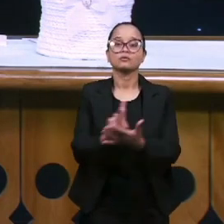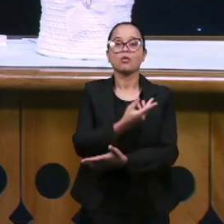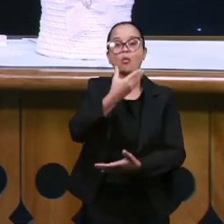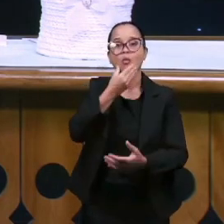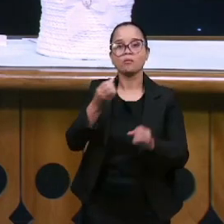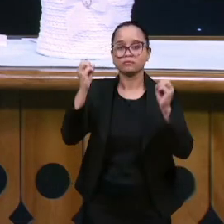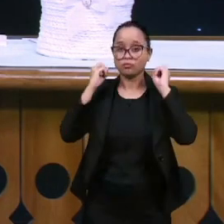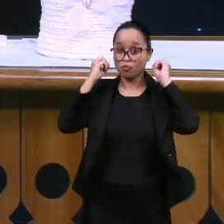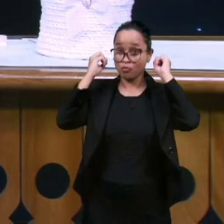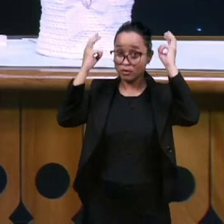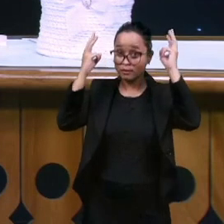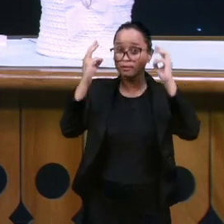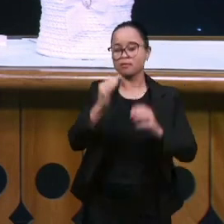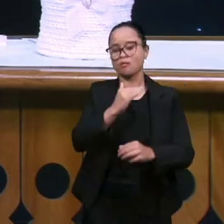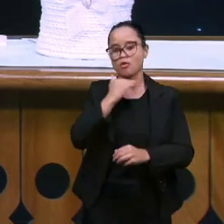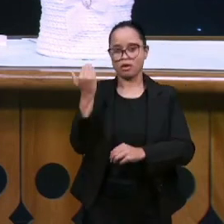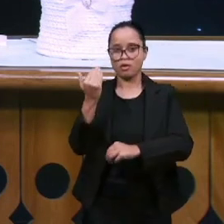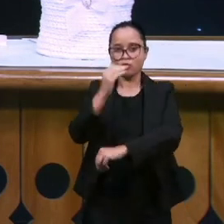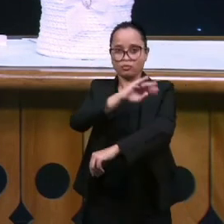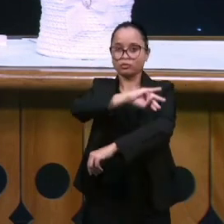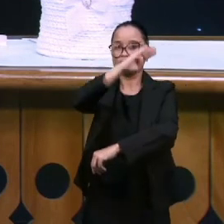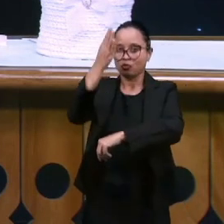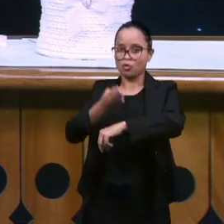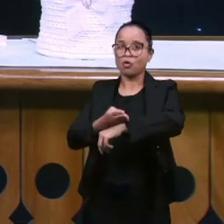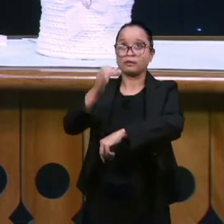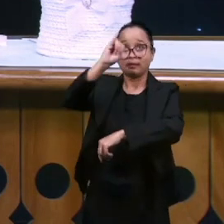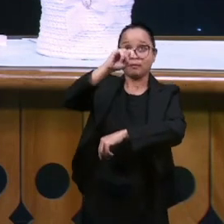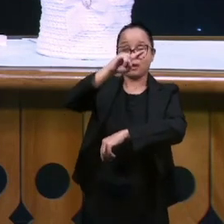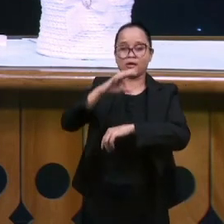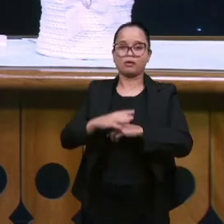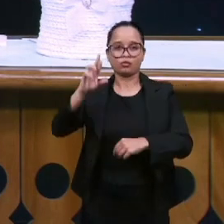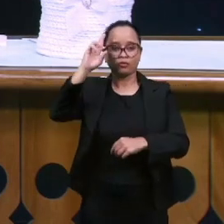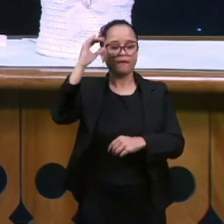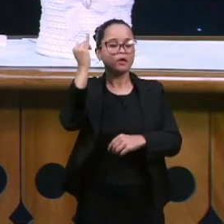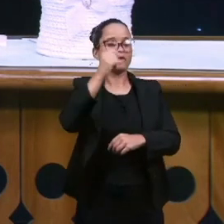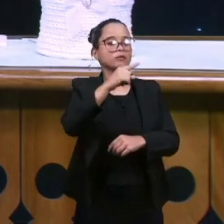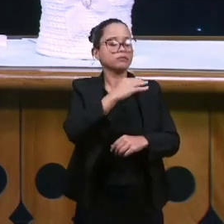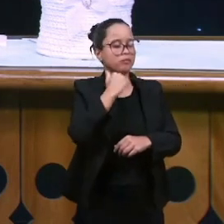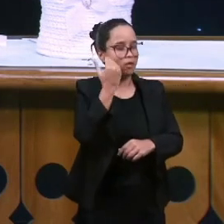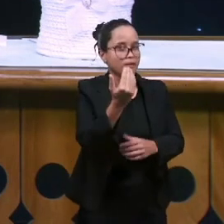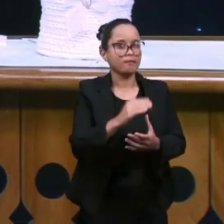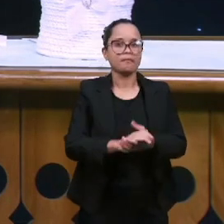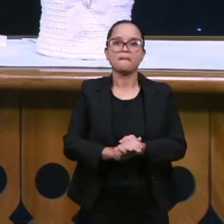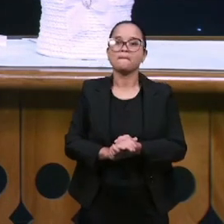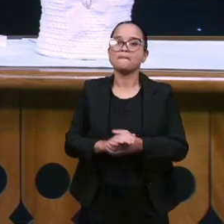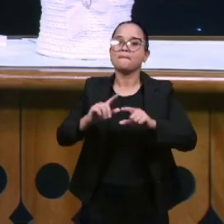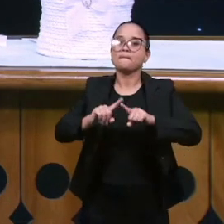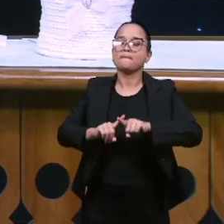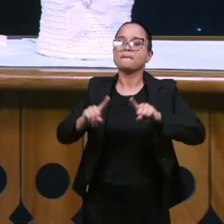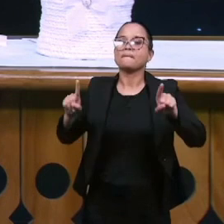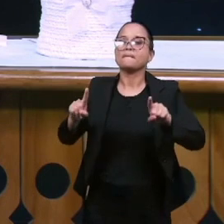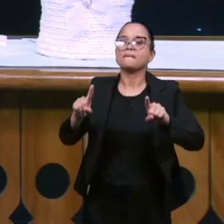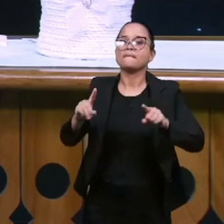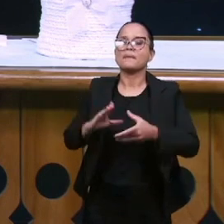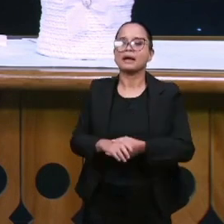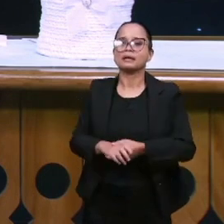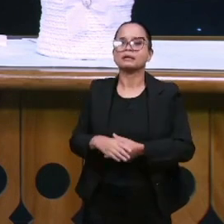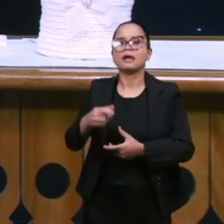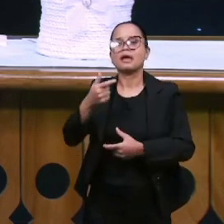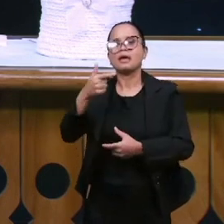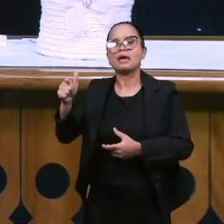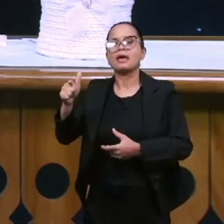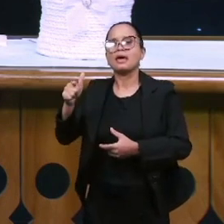Moisés murió. Él estaba en el monte. El Señor le dijo, tú vas a morir aquí. Pero él fue enterrado en otro lugar, en el